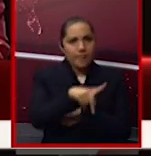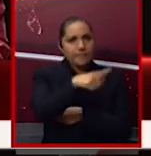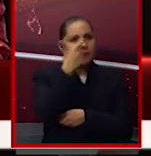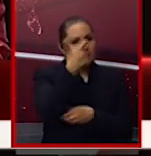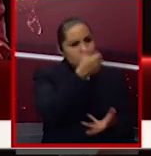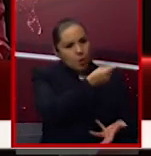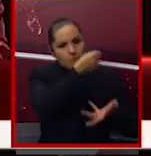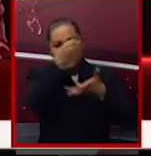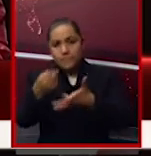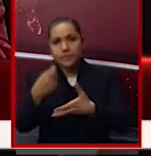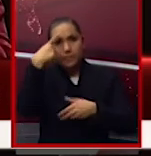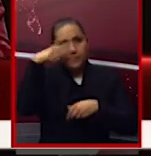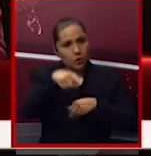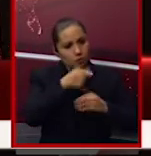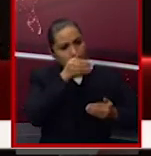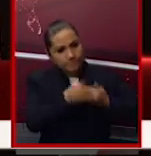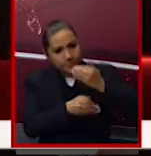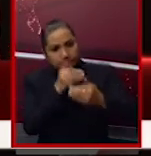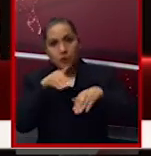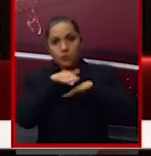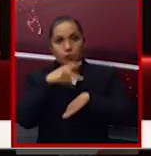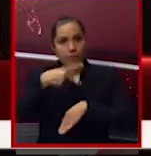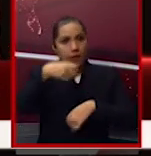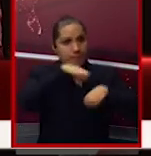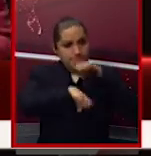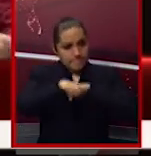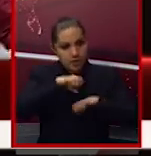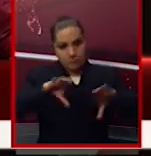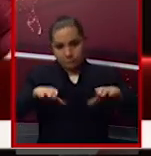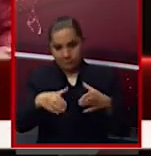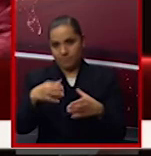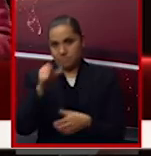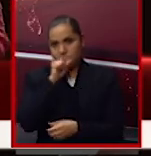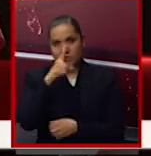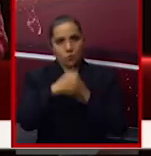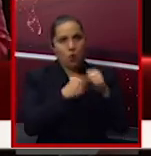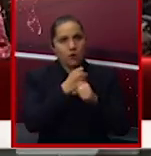soborno de esta empresa a la campaña del 2012.